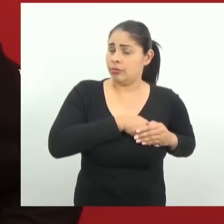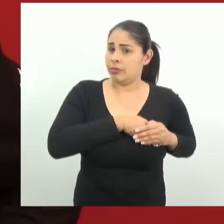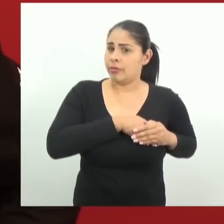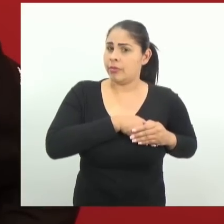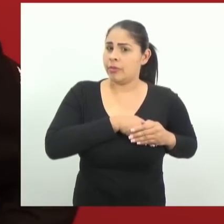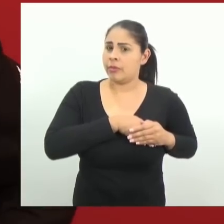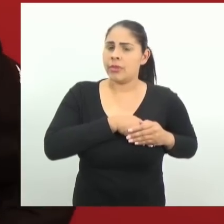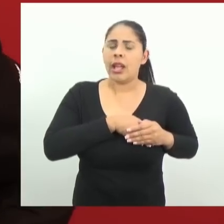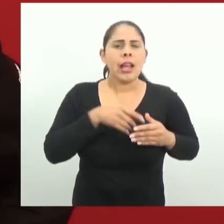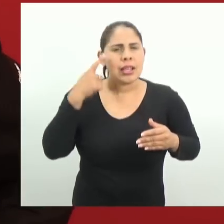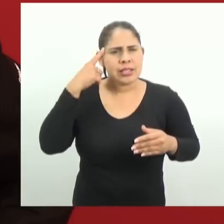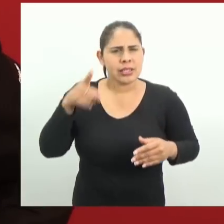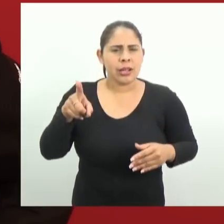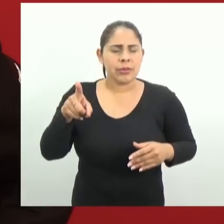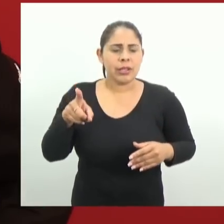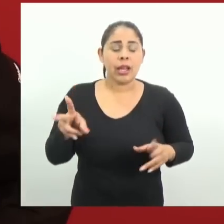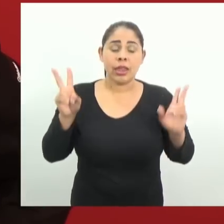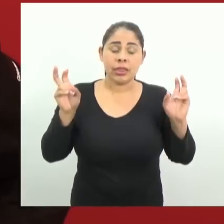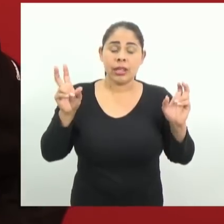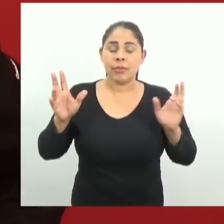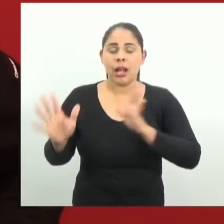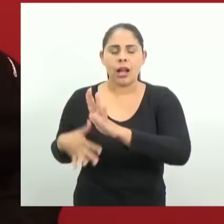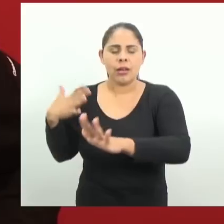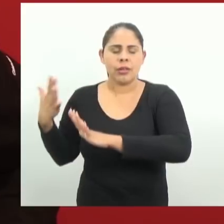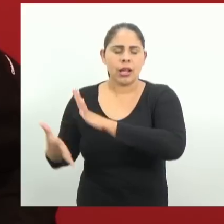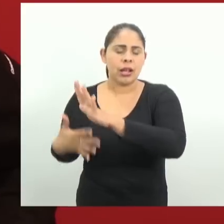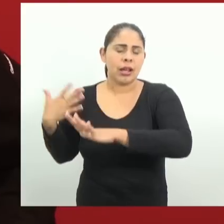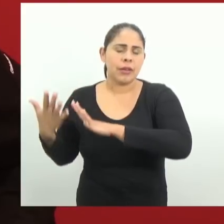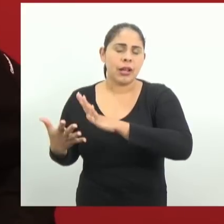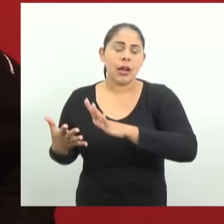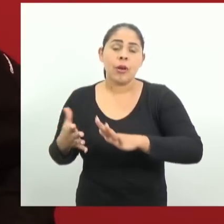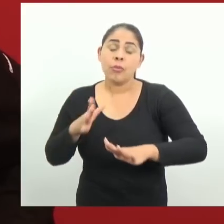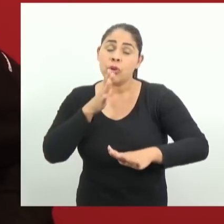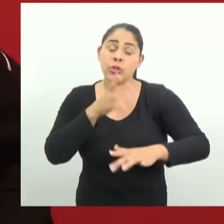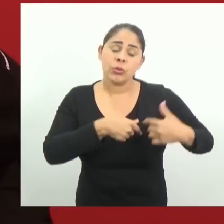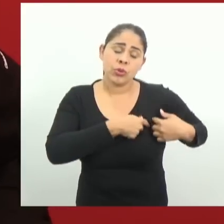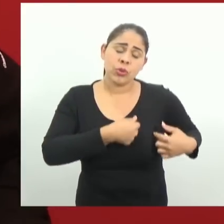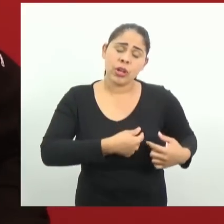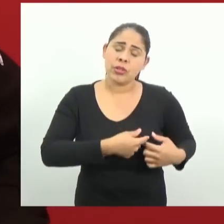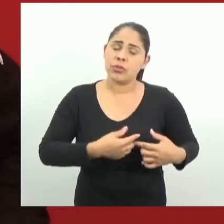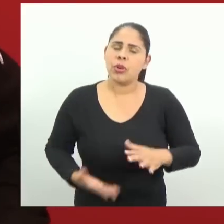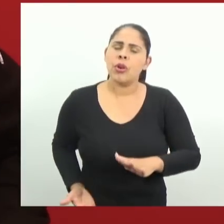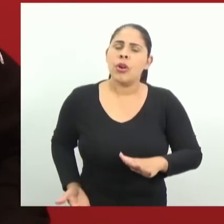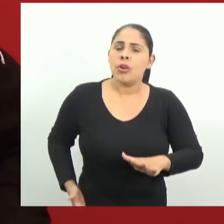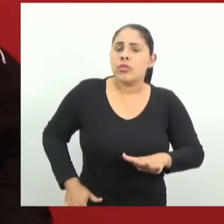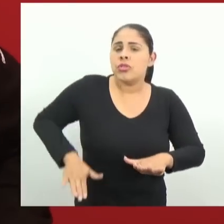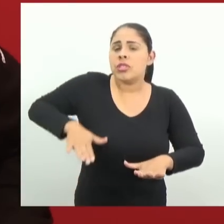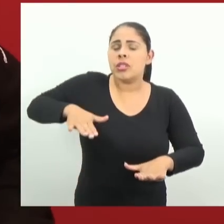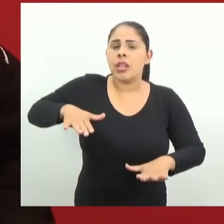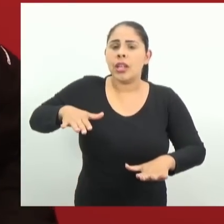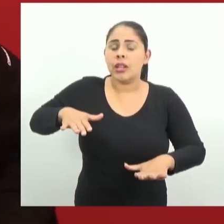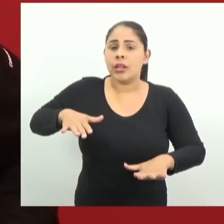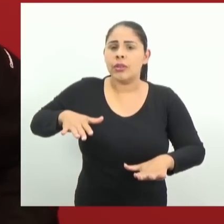sabe de qué hablar, porque lo que está lleno tu corazón, eso tu boca